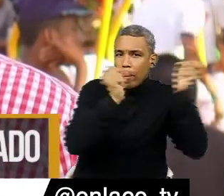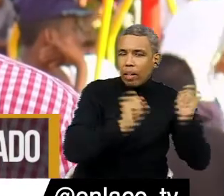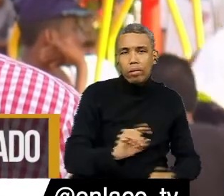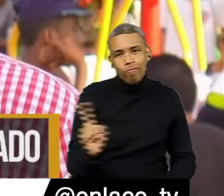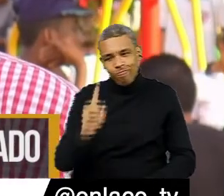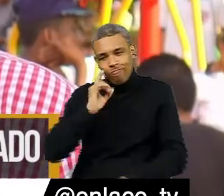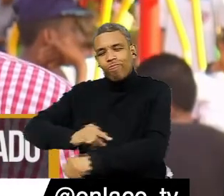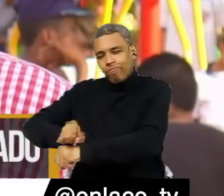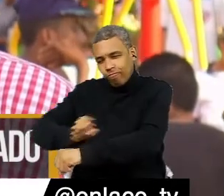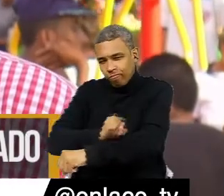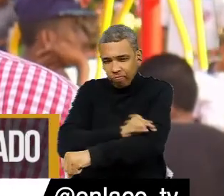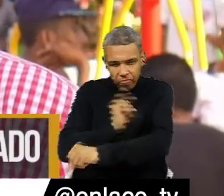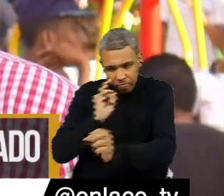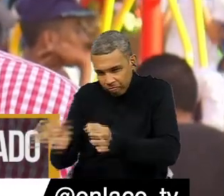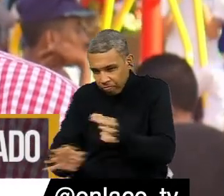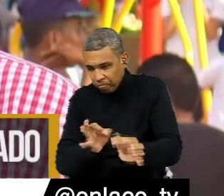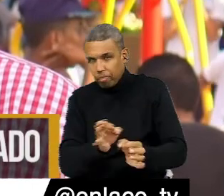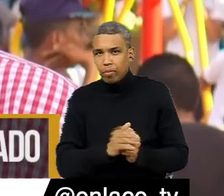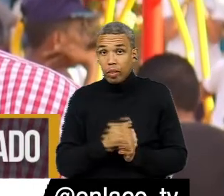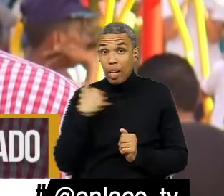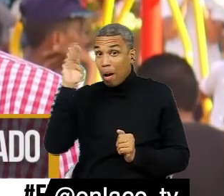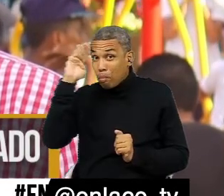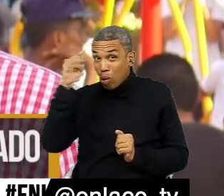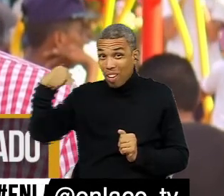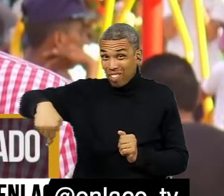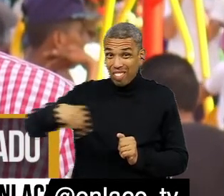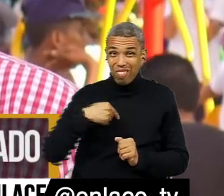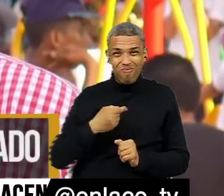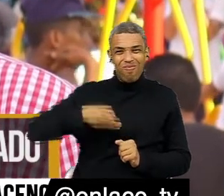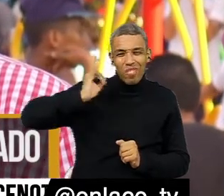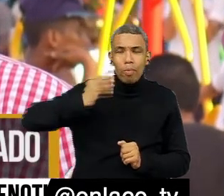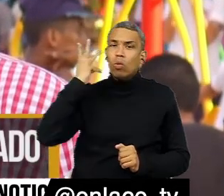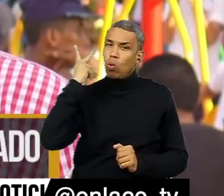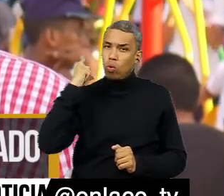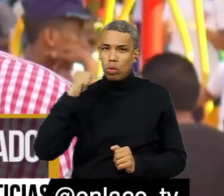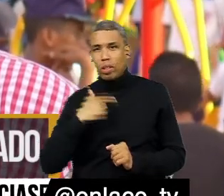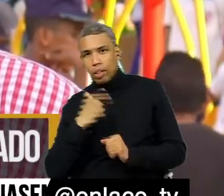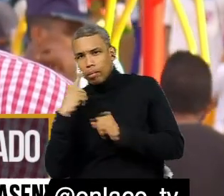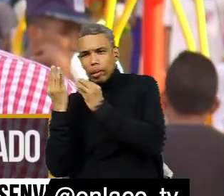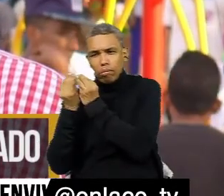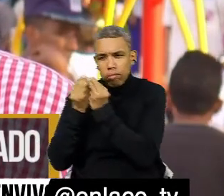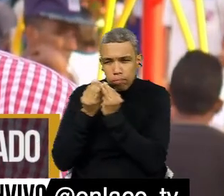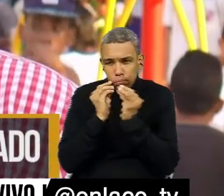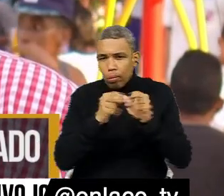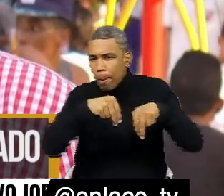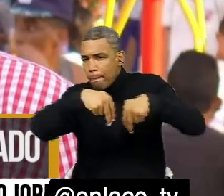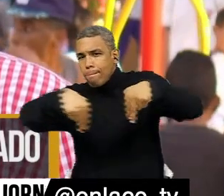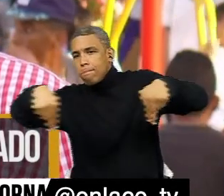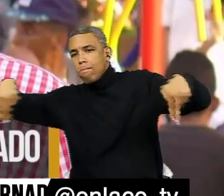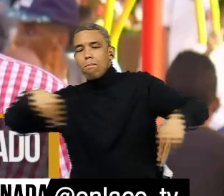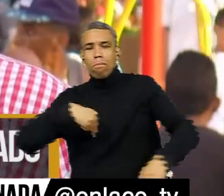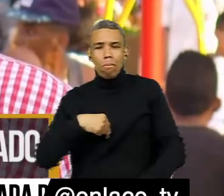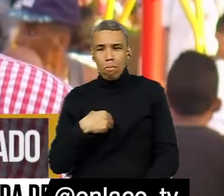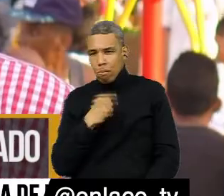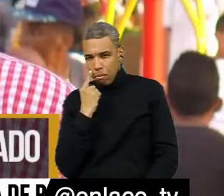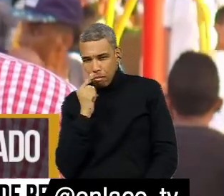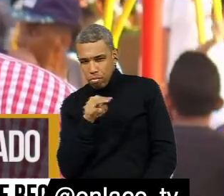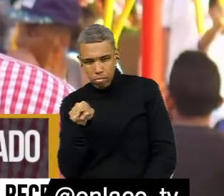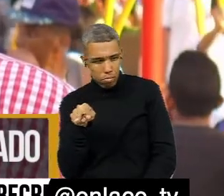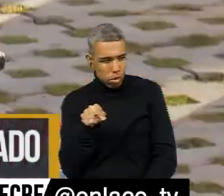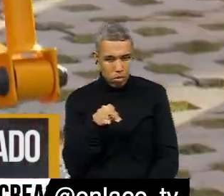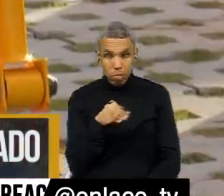Policía Nacional con una presencia permanente en el parque con el fin de garantizar que las personas vayan a dar un buen uso y el que